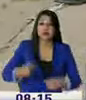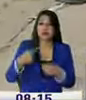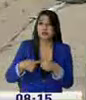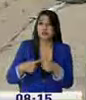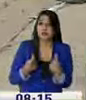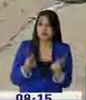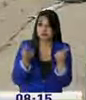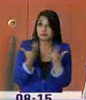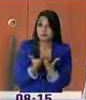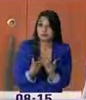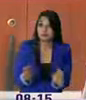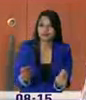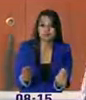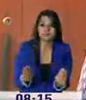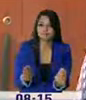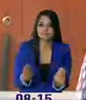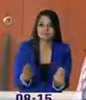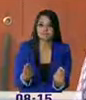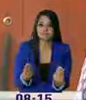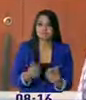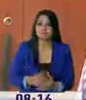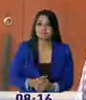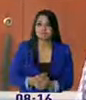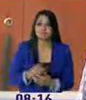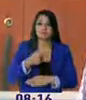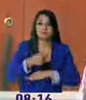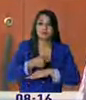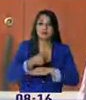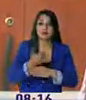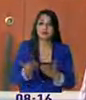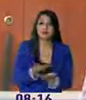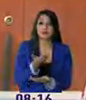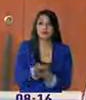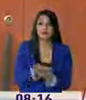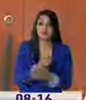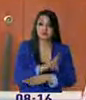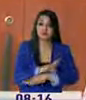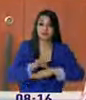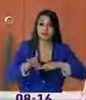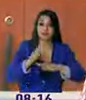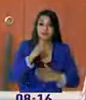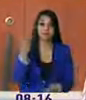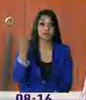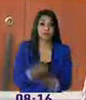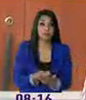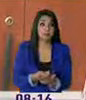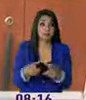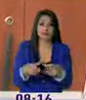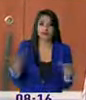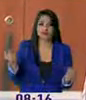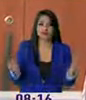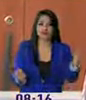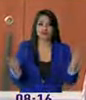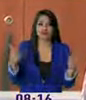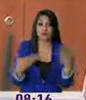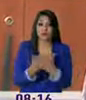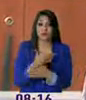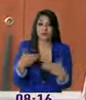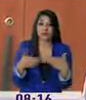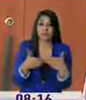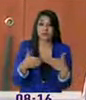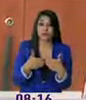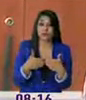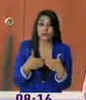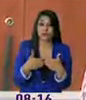pronta a resolverse. Lo que está planteando el gerente en el directorio es que en vez de comprar estos nuevos equipos, estos